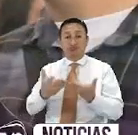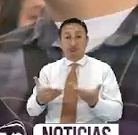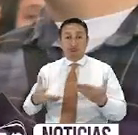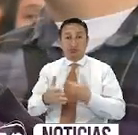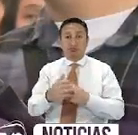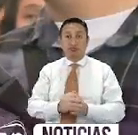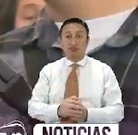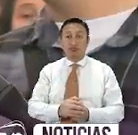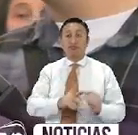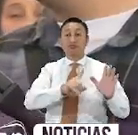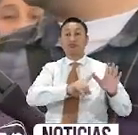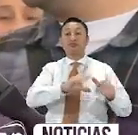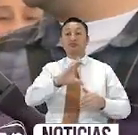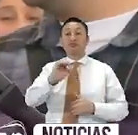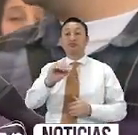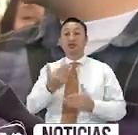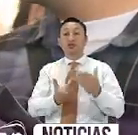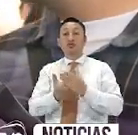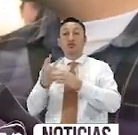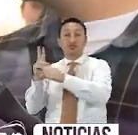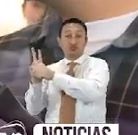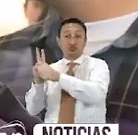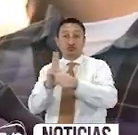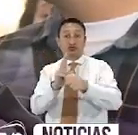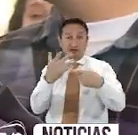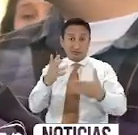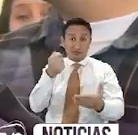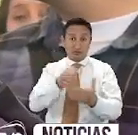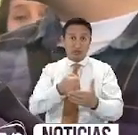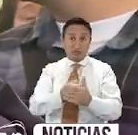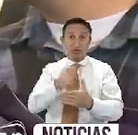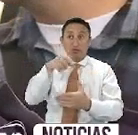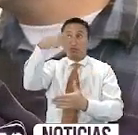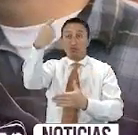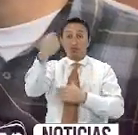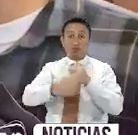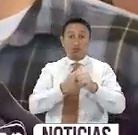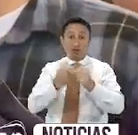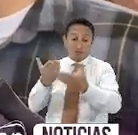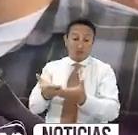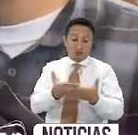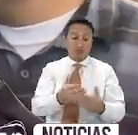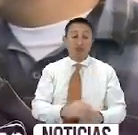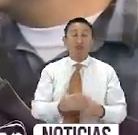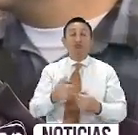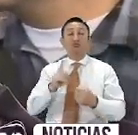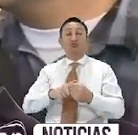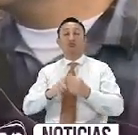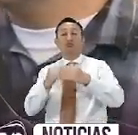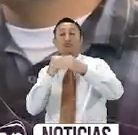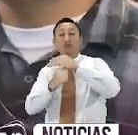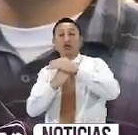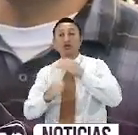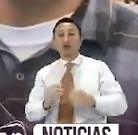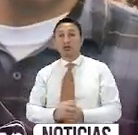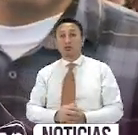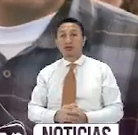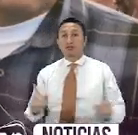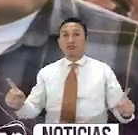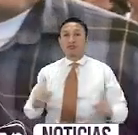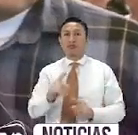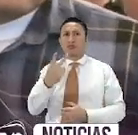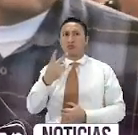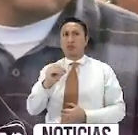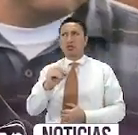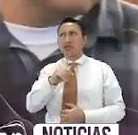comprado 60 trolebuses que nos entregan el primer trimestre del próximo año. Hoy el metro de Quito tiene, cuando yo llegué, ¿cuántos viajes tenía?